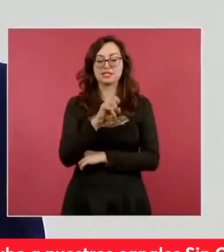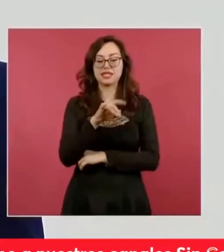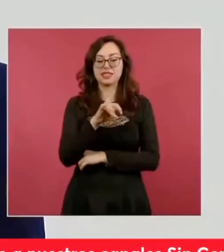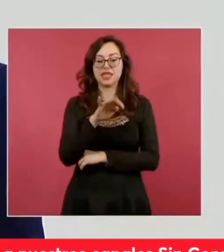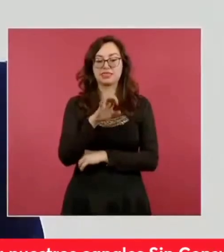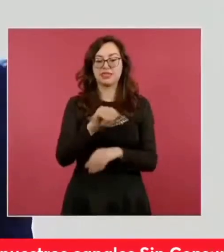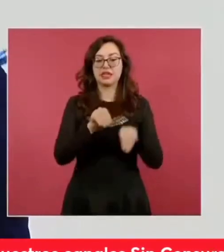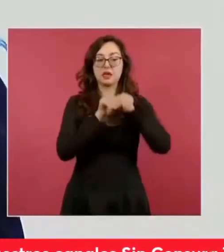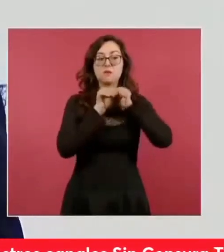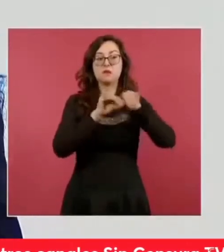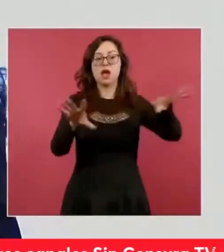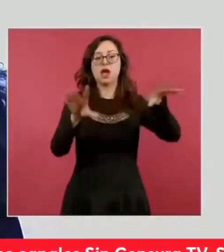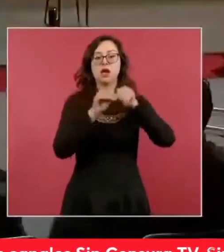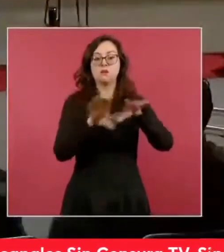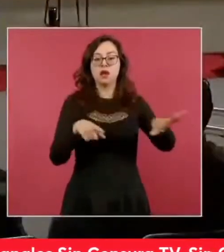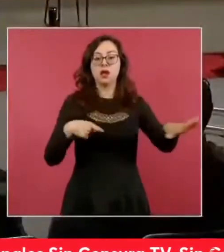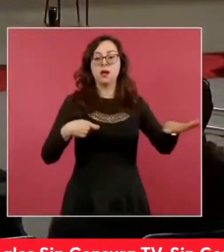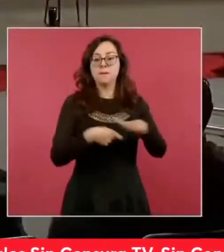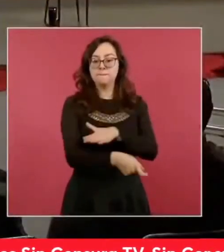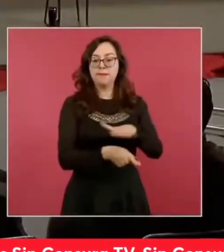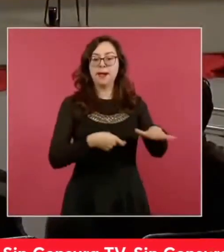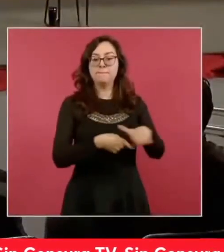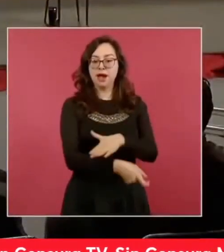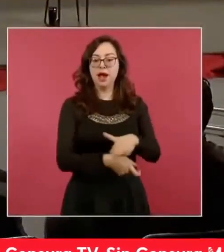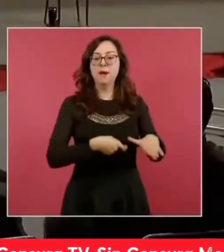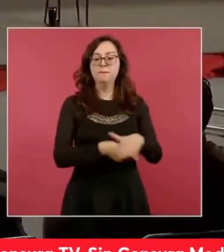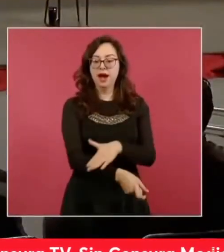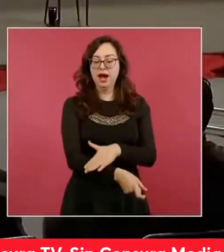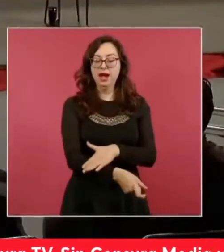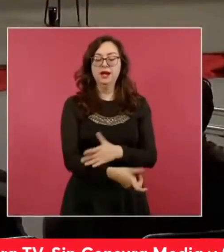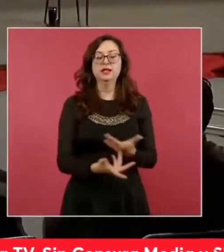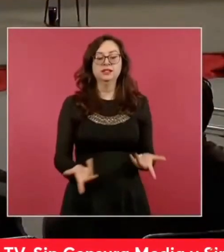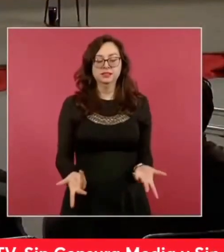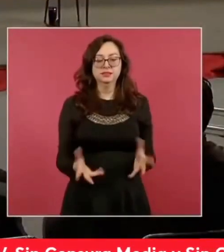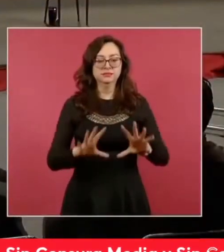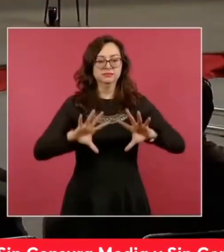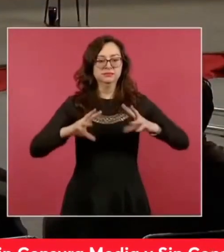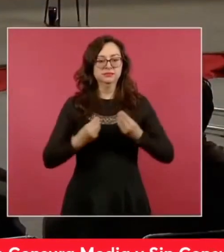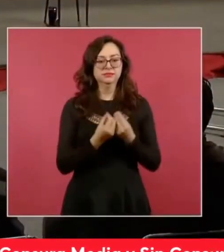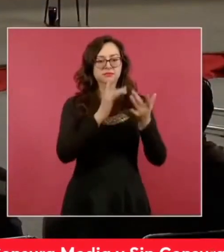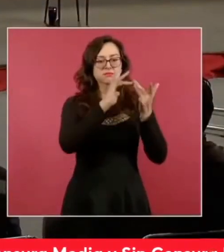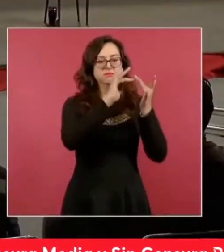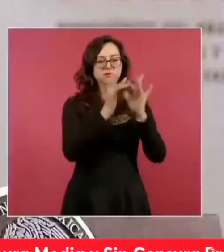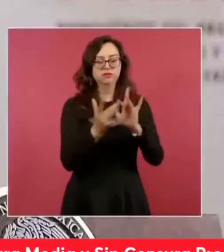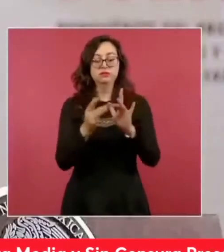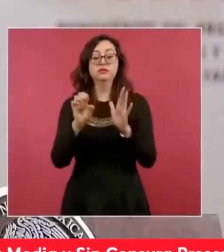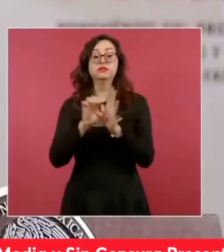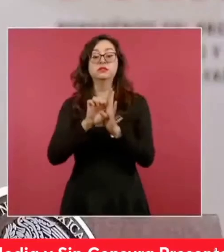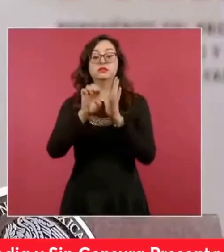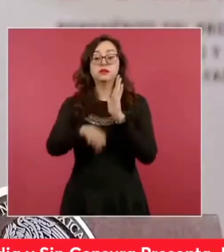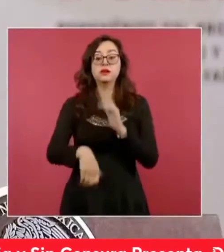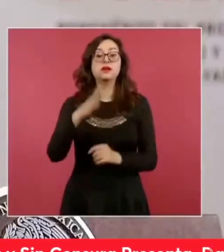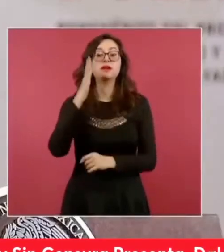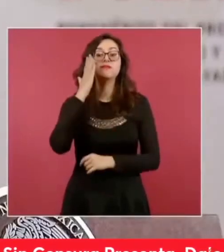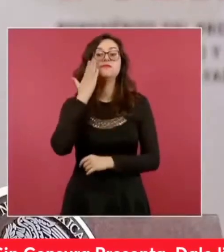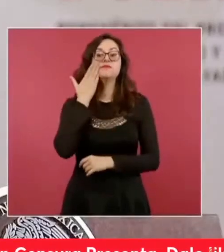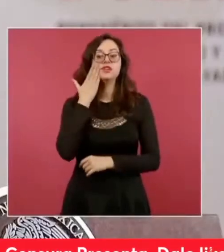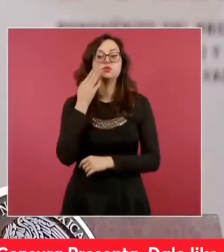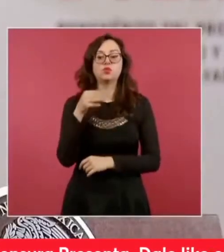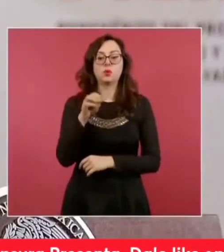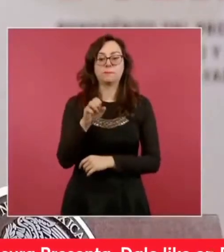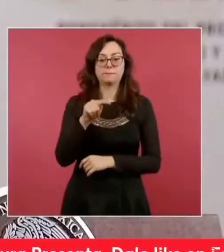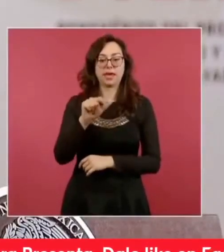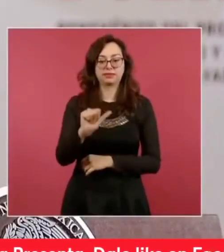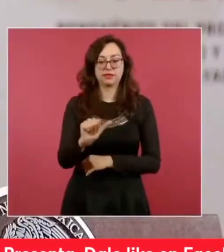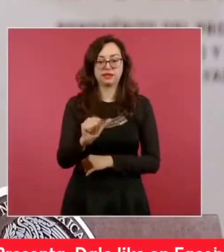que cobija con este tipo de ataques. Y vamos a iniciar con Facebook, Meta. En una revisión